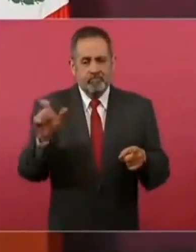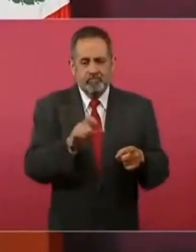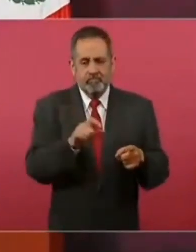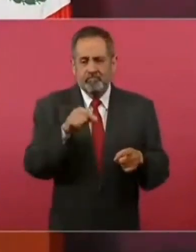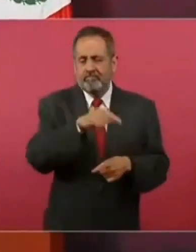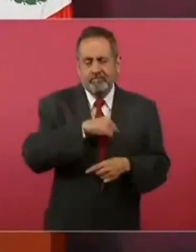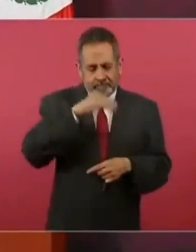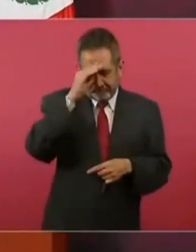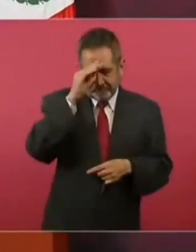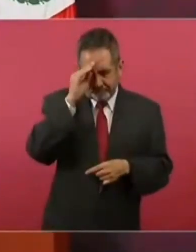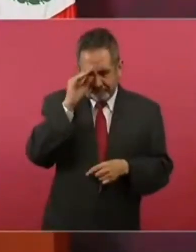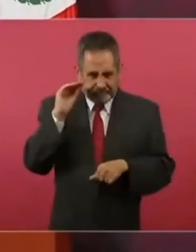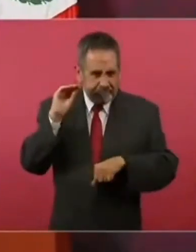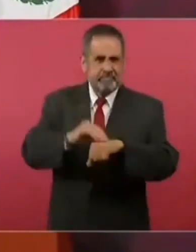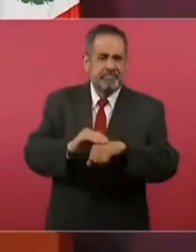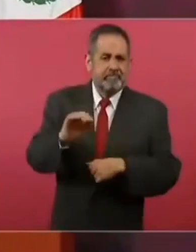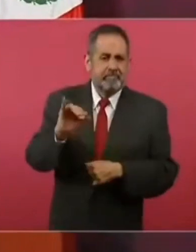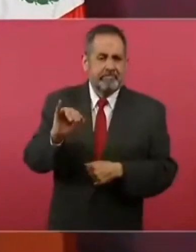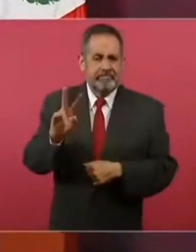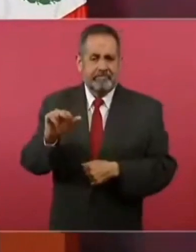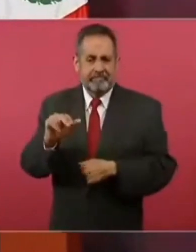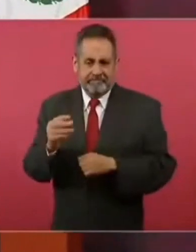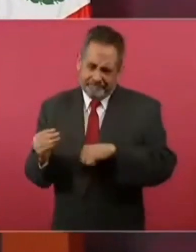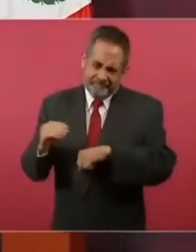estaban pensando en aumentar el IVA.